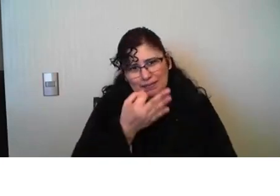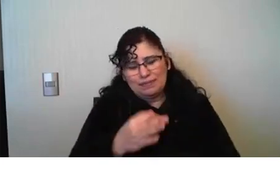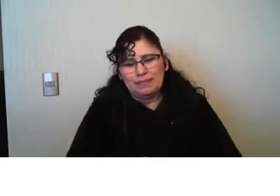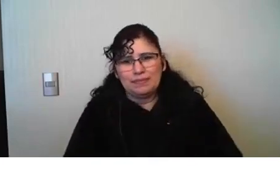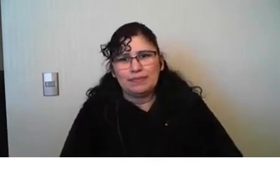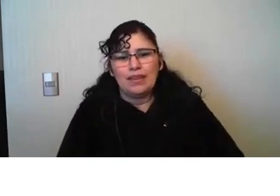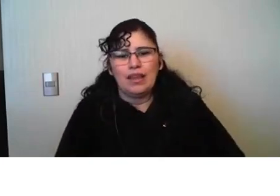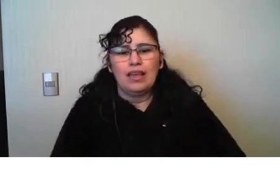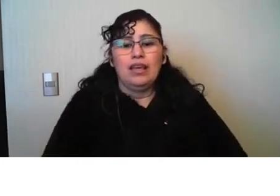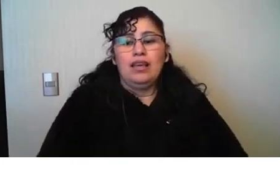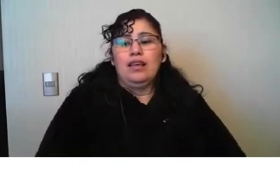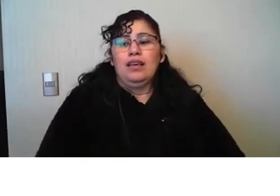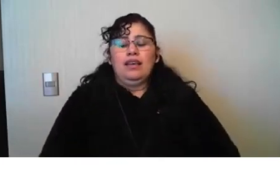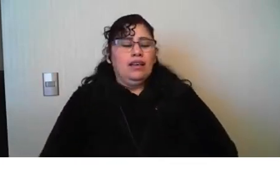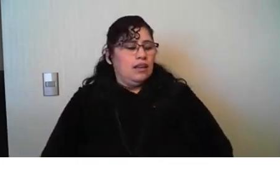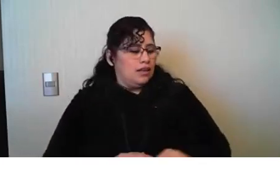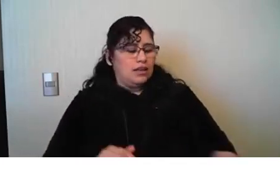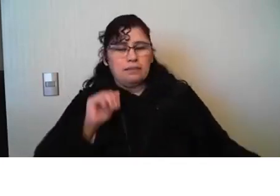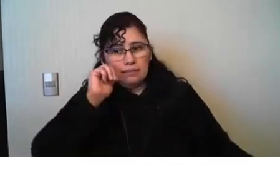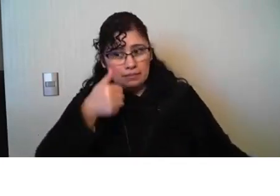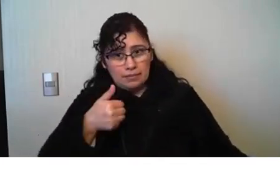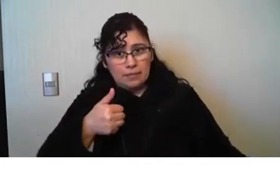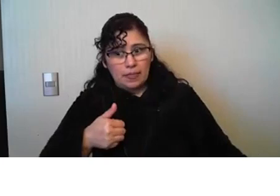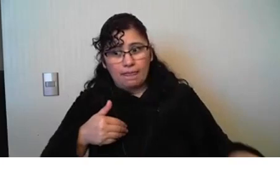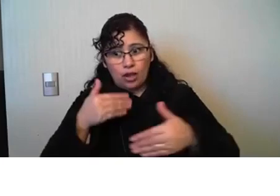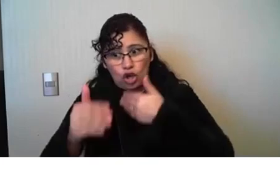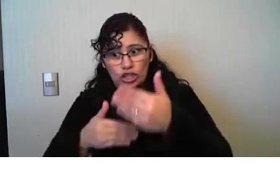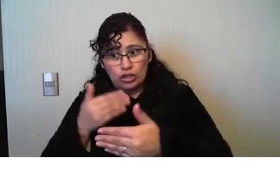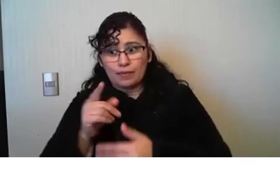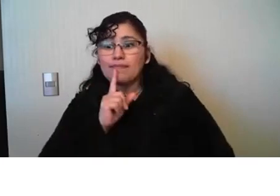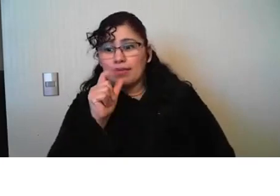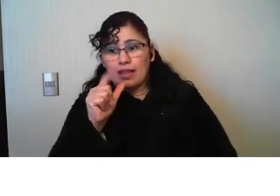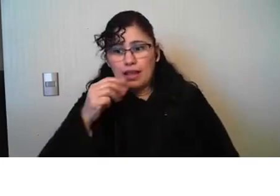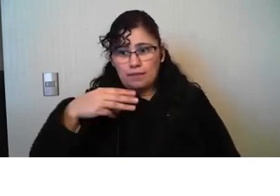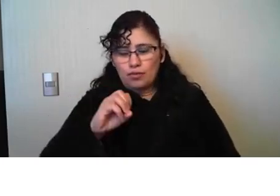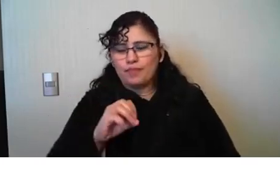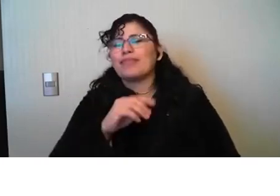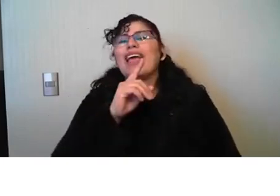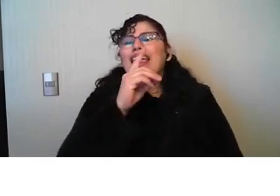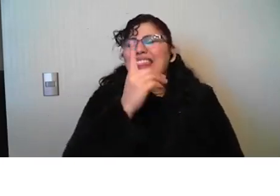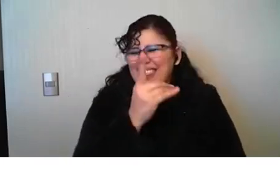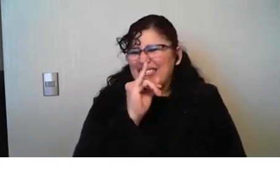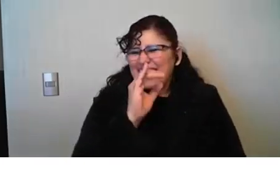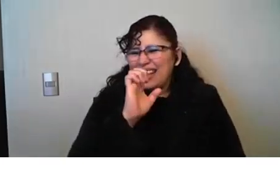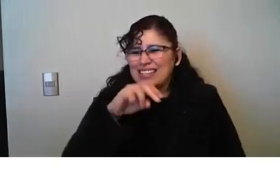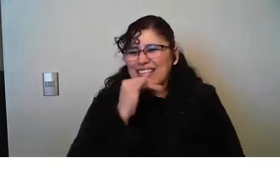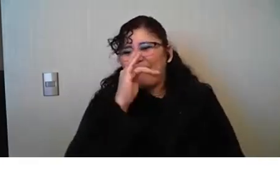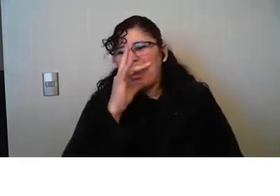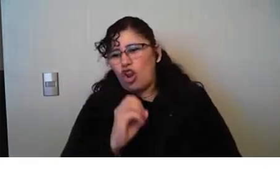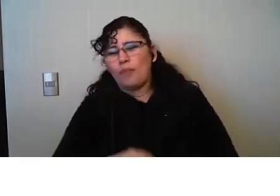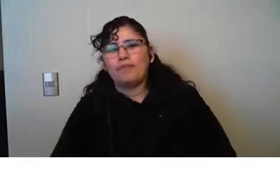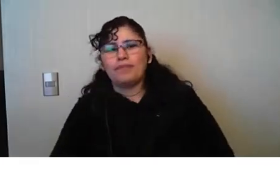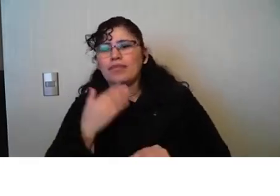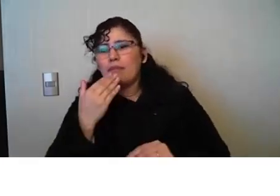Bien, mañana vamos a terminar con diencéfalo, en las